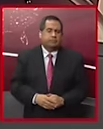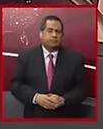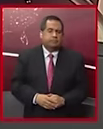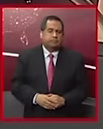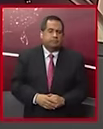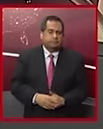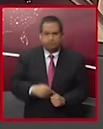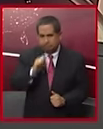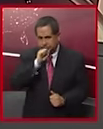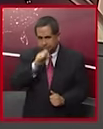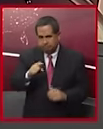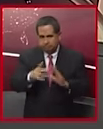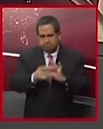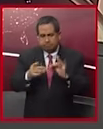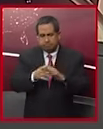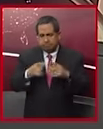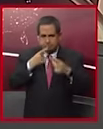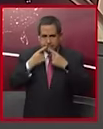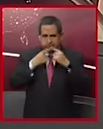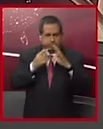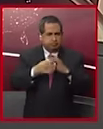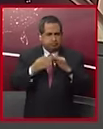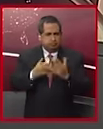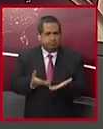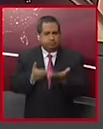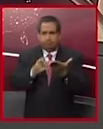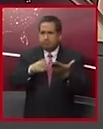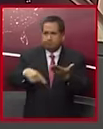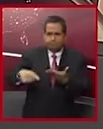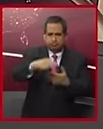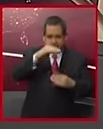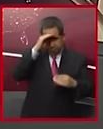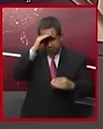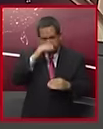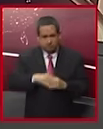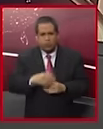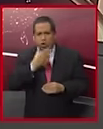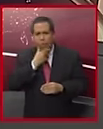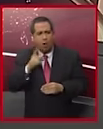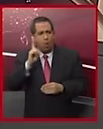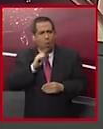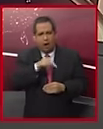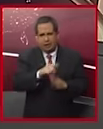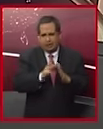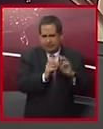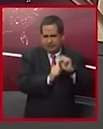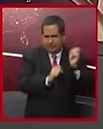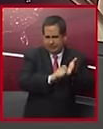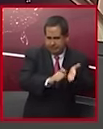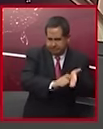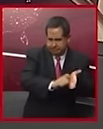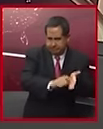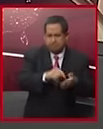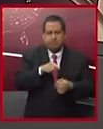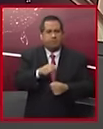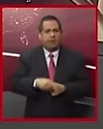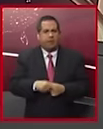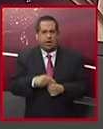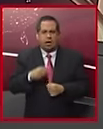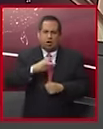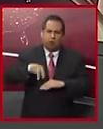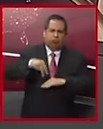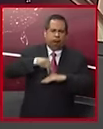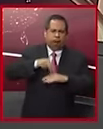Bueno, y luego de que se presentó el dictamen a consideración del Pleno, los legisladores y legisladoras constituyentes fijaron su postura en tribuna.